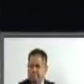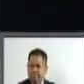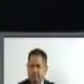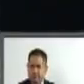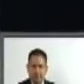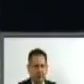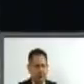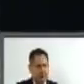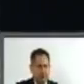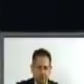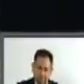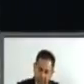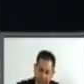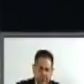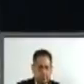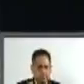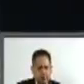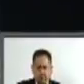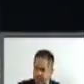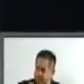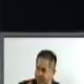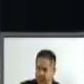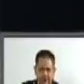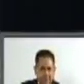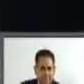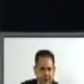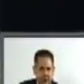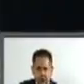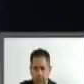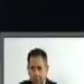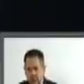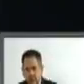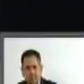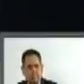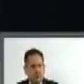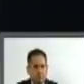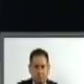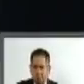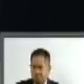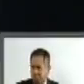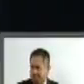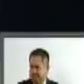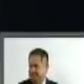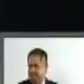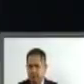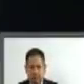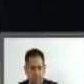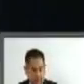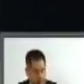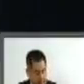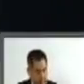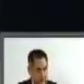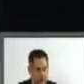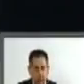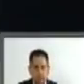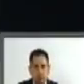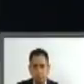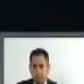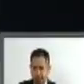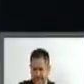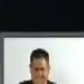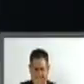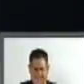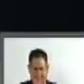nos ha ido hermandando progresivamente en términos tanto económicos como sociales. Hoy más que nunca, una América del